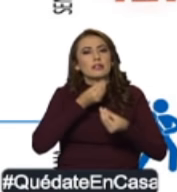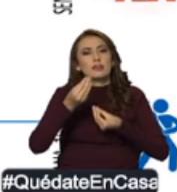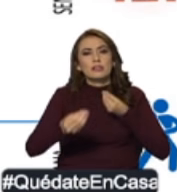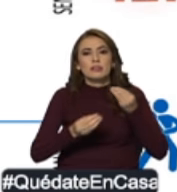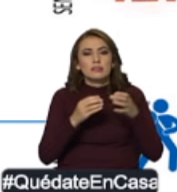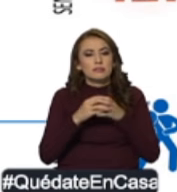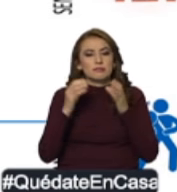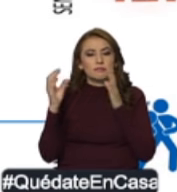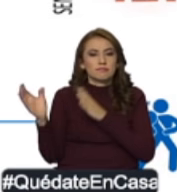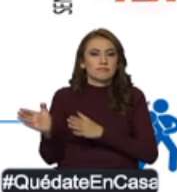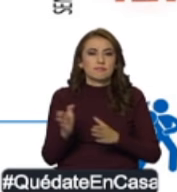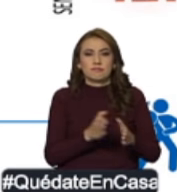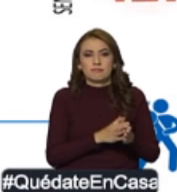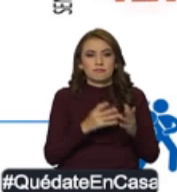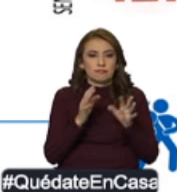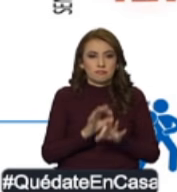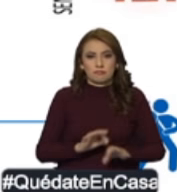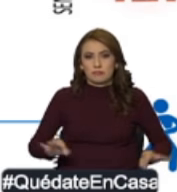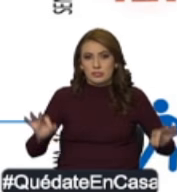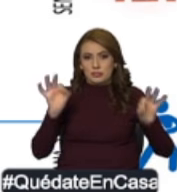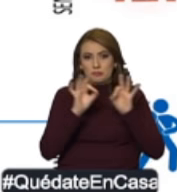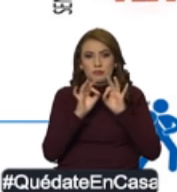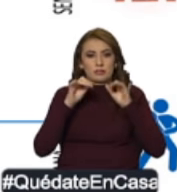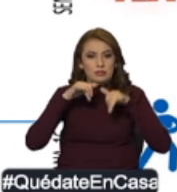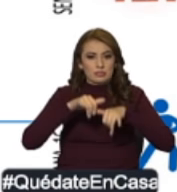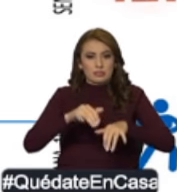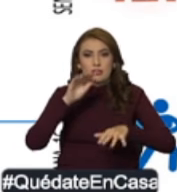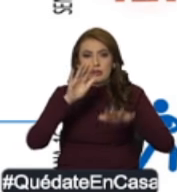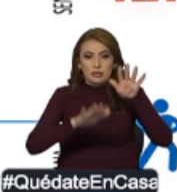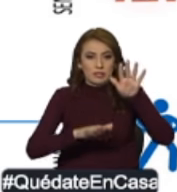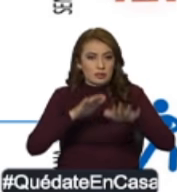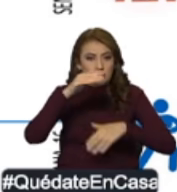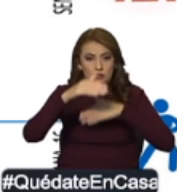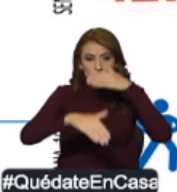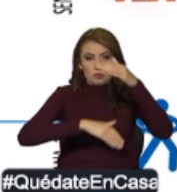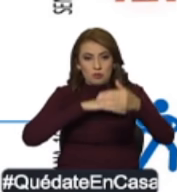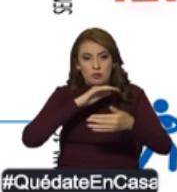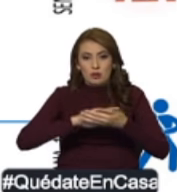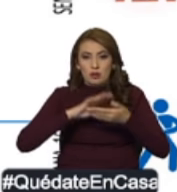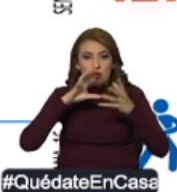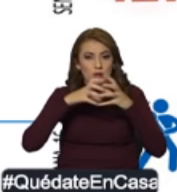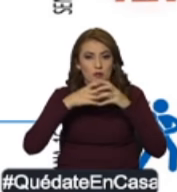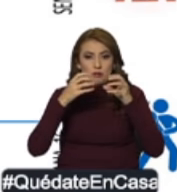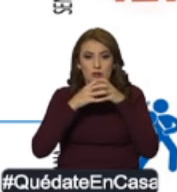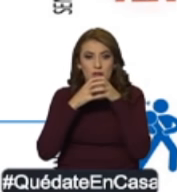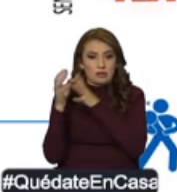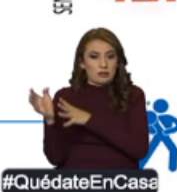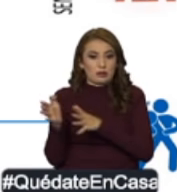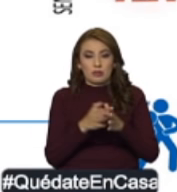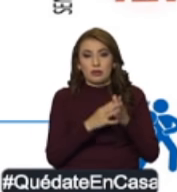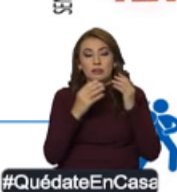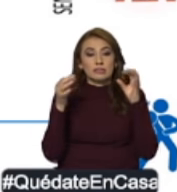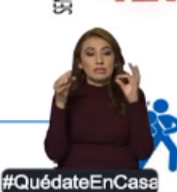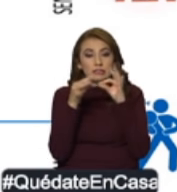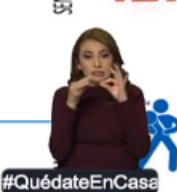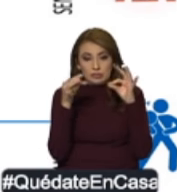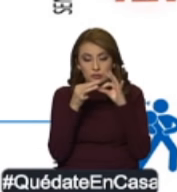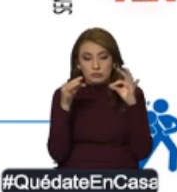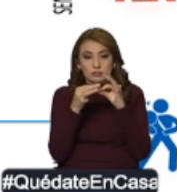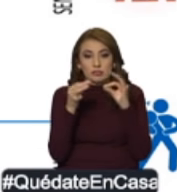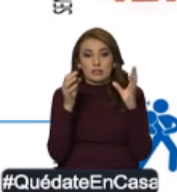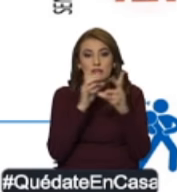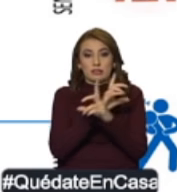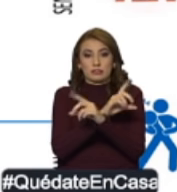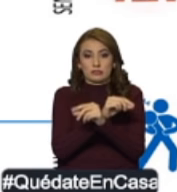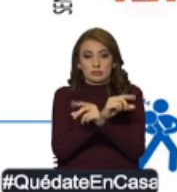han alterado el ciclo educativo, sino que a través de este mecanismo están expuestos a las redes sociales, a este dark